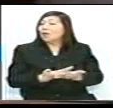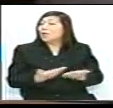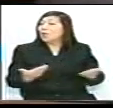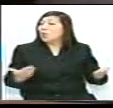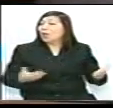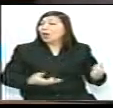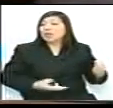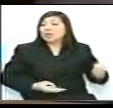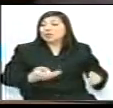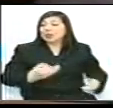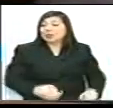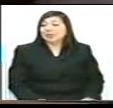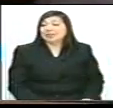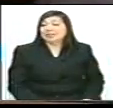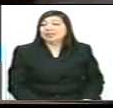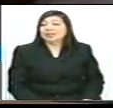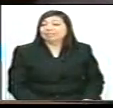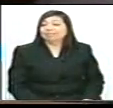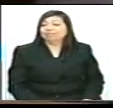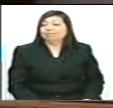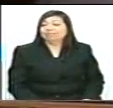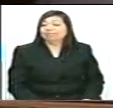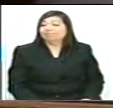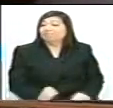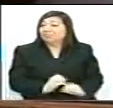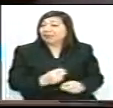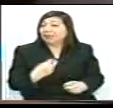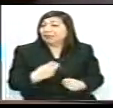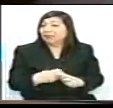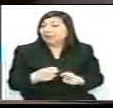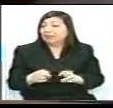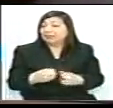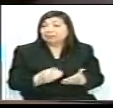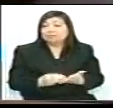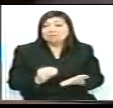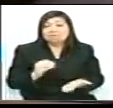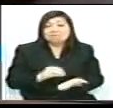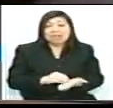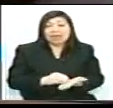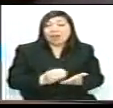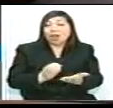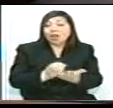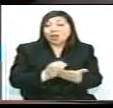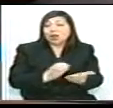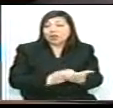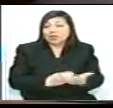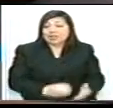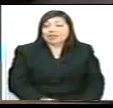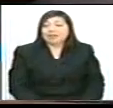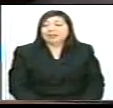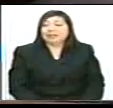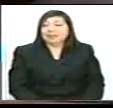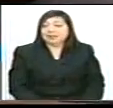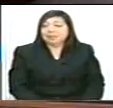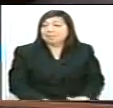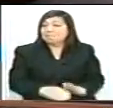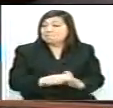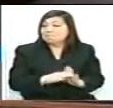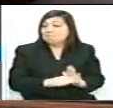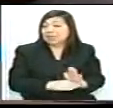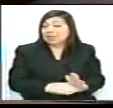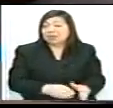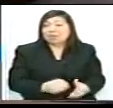estabilidad jurídica, señora presidenta, es muy difícil hacer los grandes contratos. Estas no son contrataciones menores, son